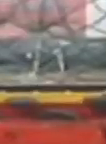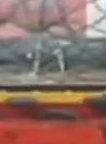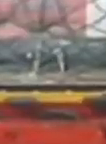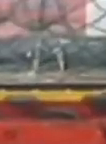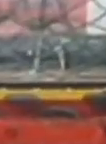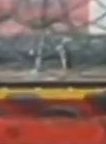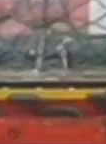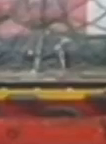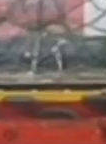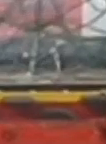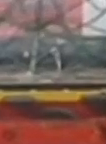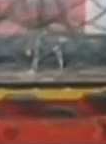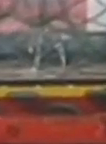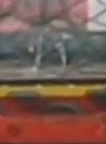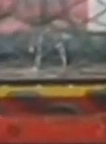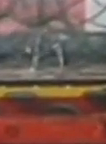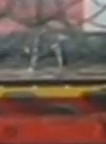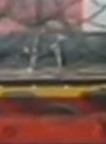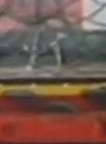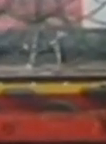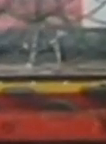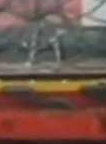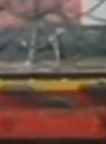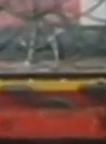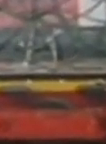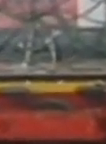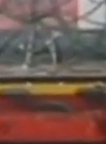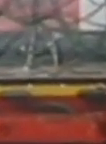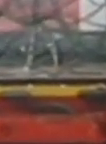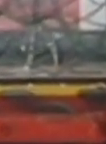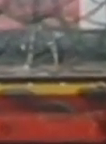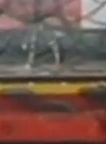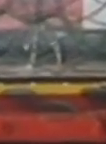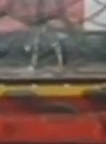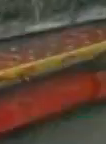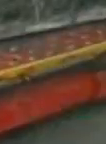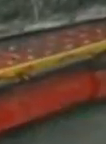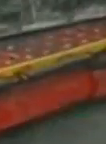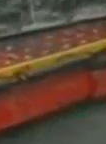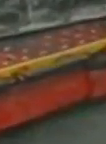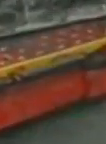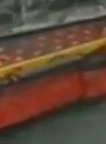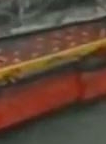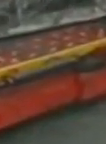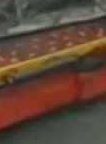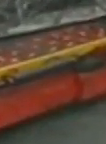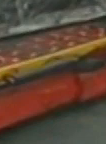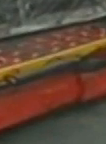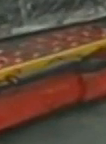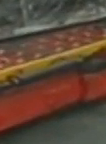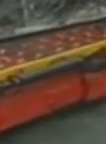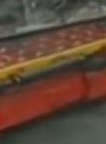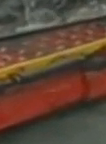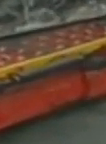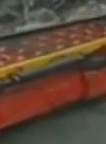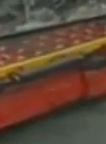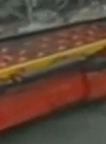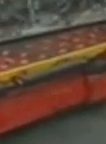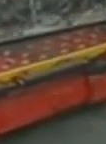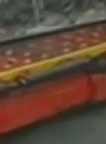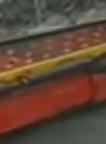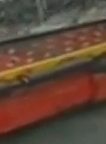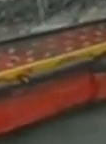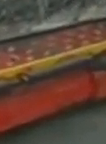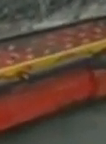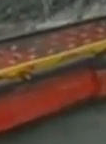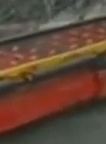está compuesto por aproximadamente 24 toneladas de insumos, entre los que se incluyen algunos medicamentos, kits de medicamentos para